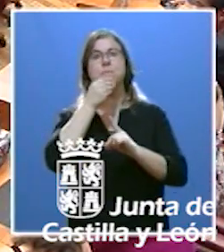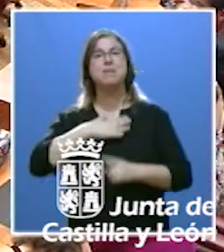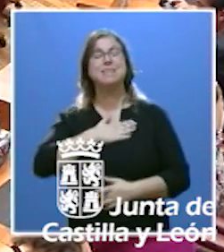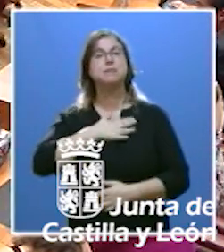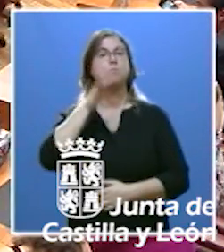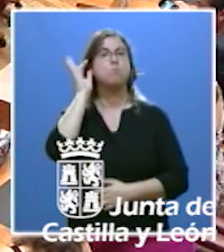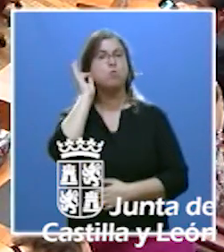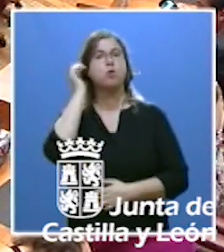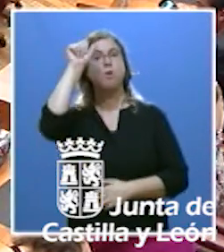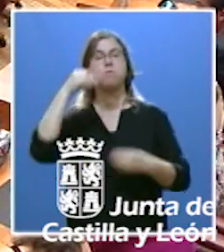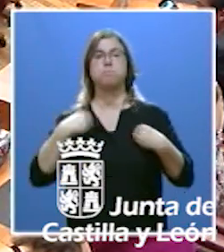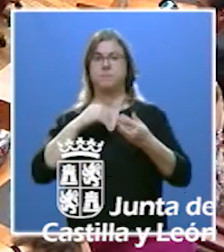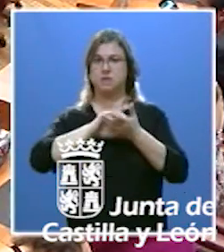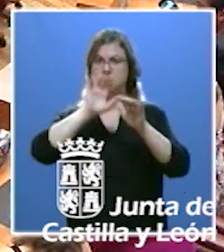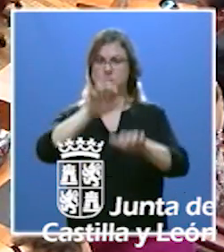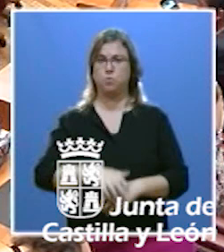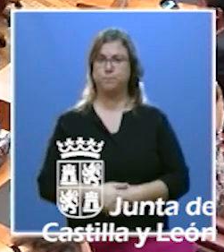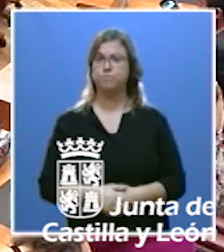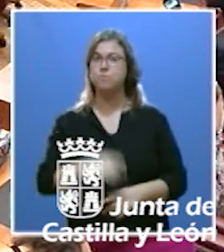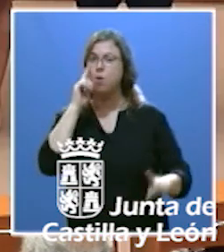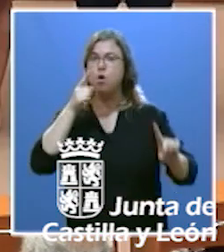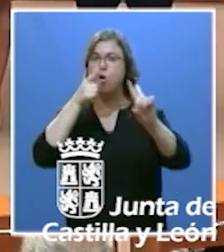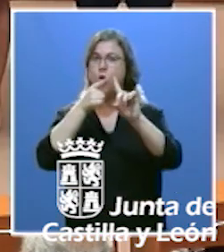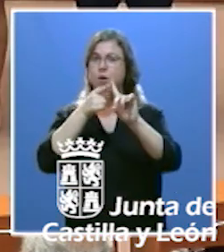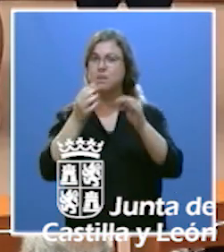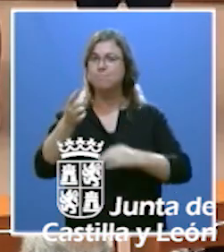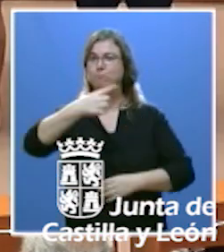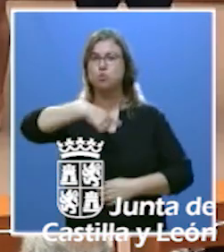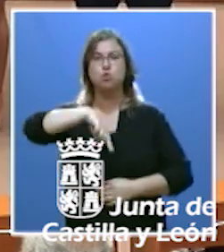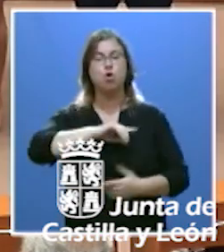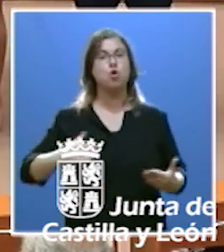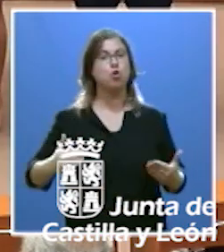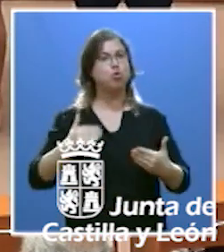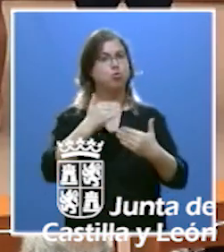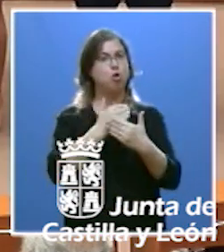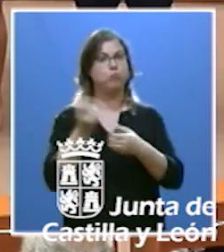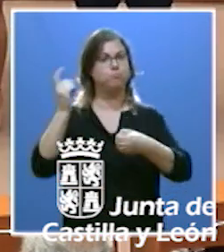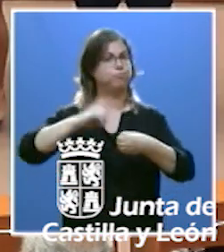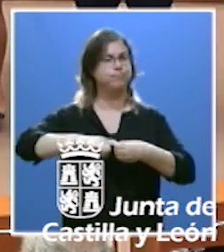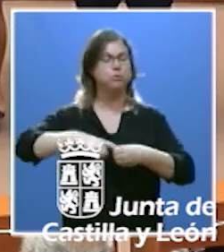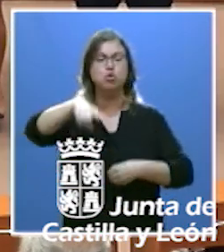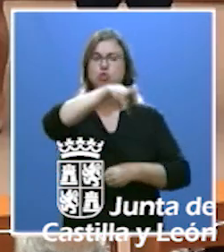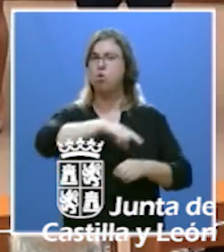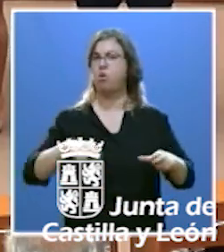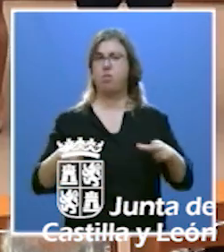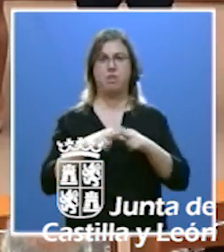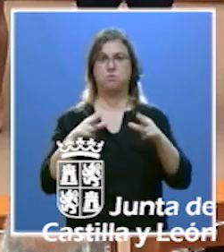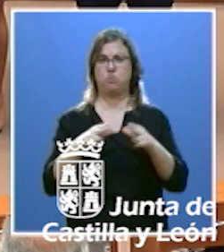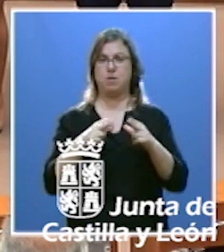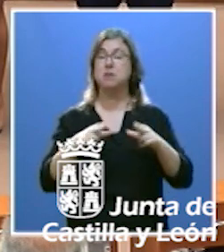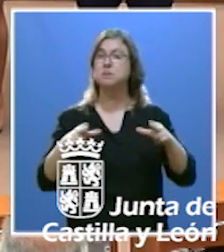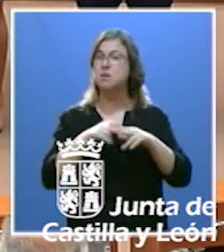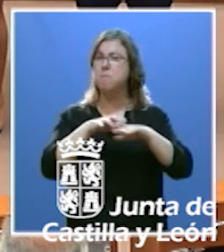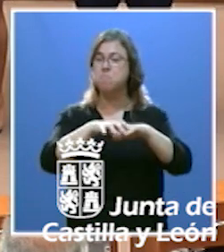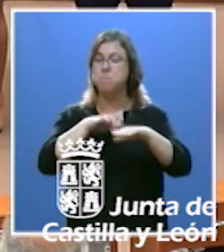mujeres y los hombres de Castilla y León. Un objetivo en el que estamos todos implicados, toda la sociedad